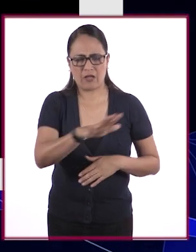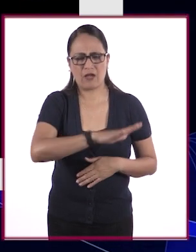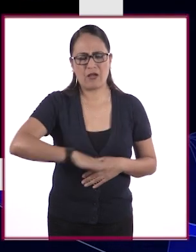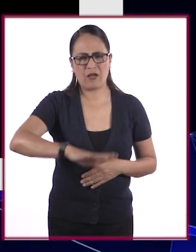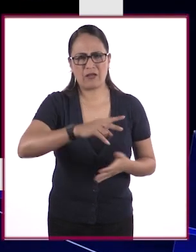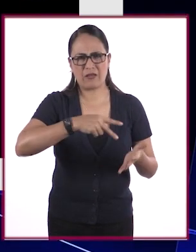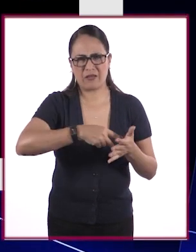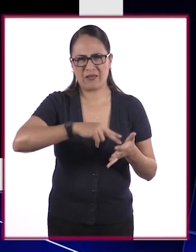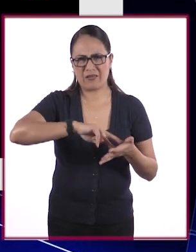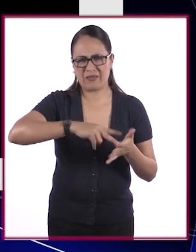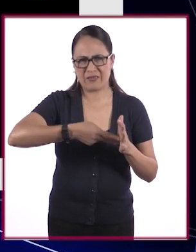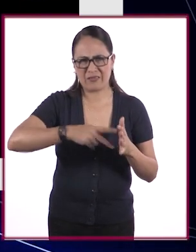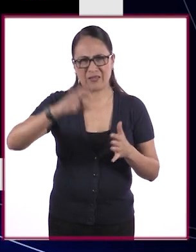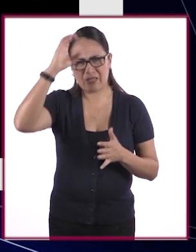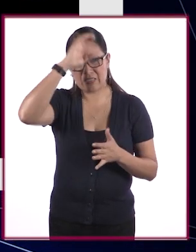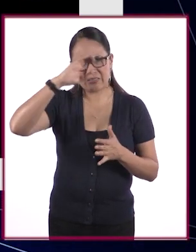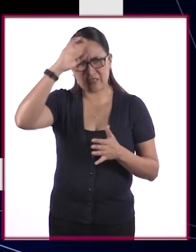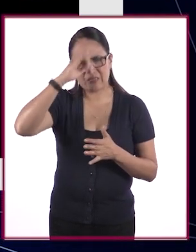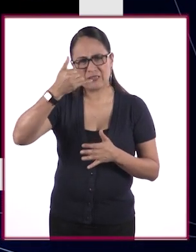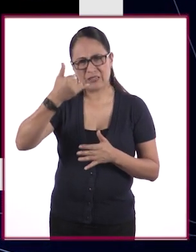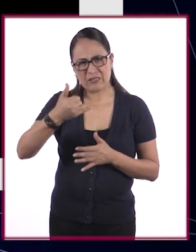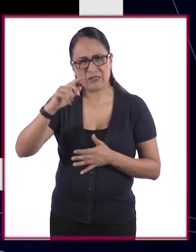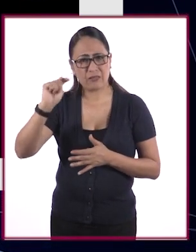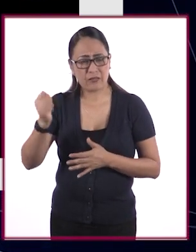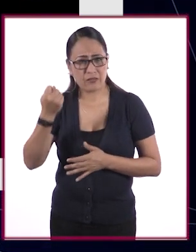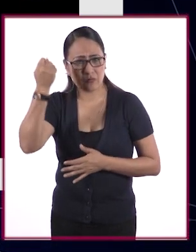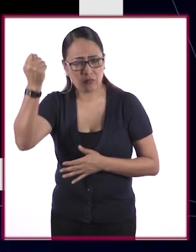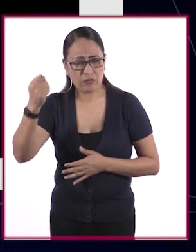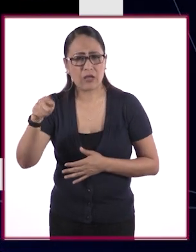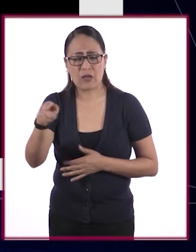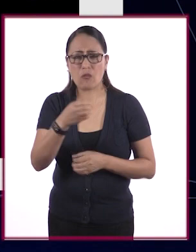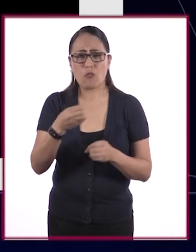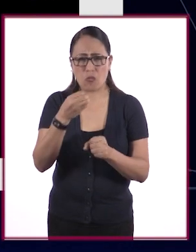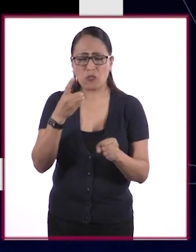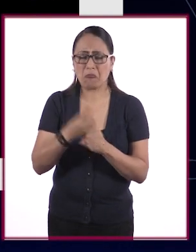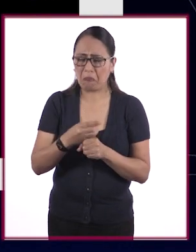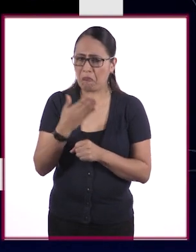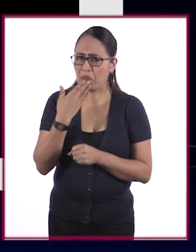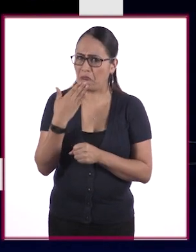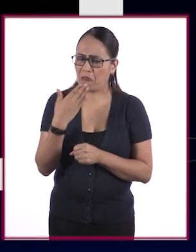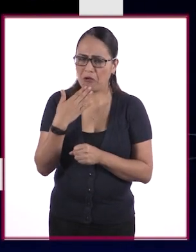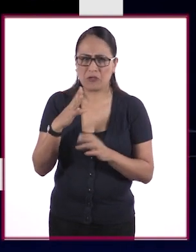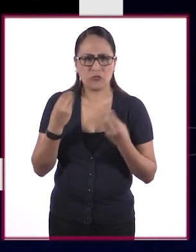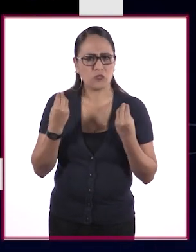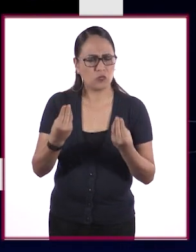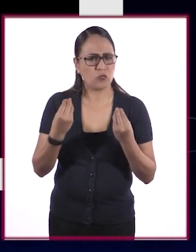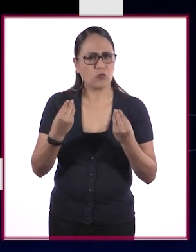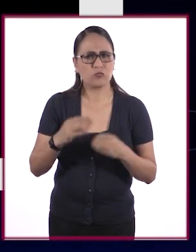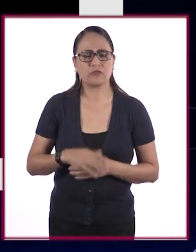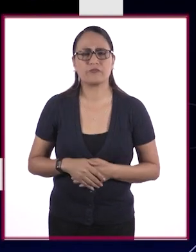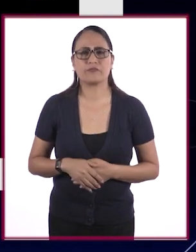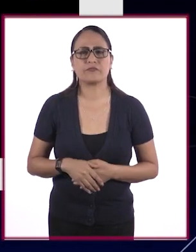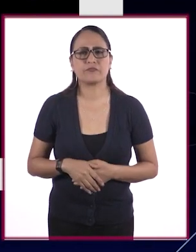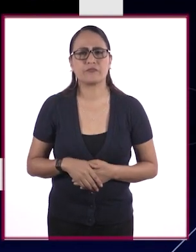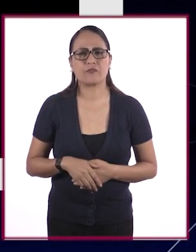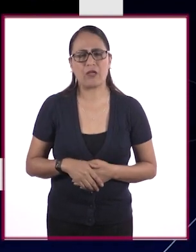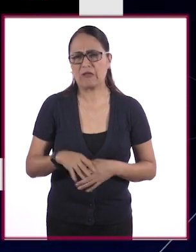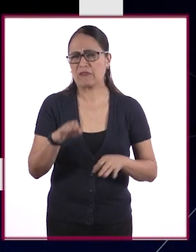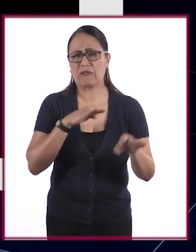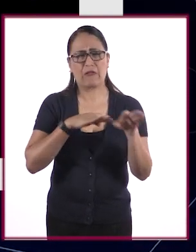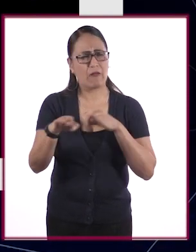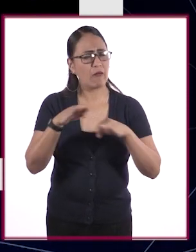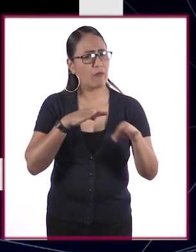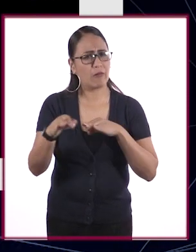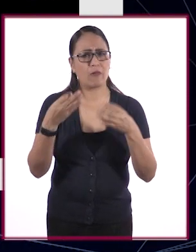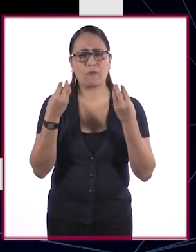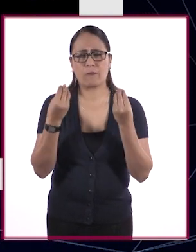en el sector de lo que se llaman las ciencias y la tecnología, hay grandes oportunidades actualmente. Hay muchas fuentes de trabajo